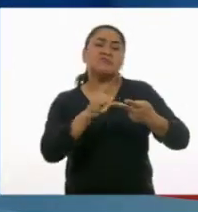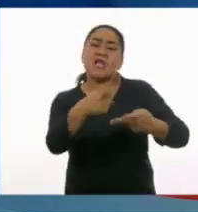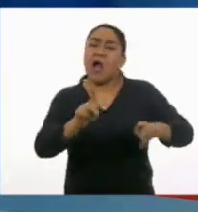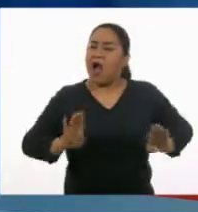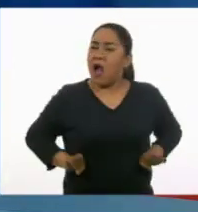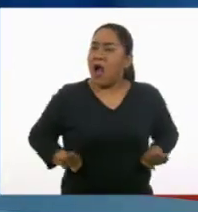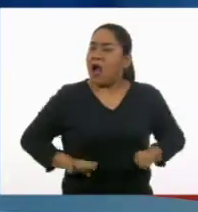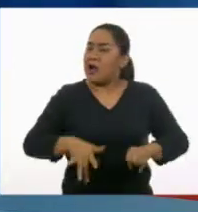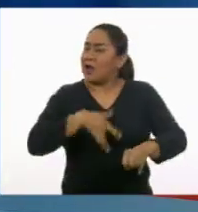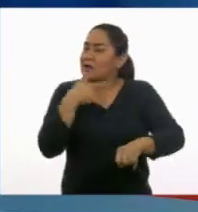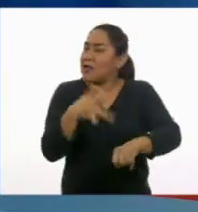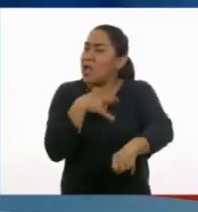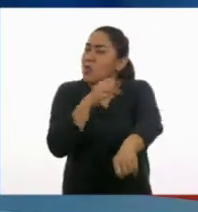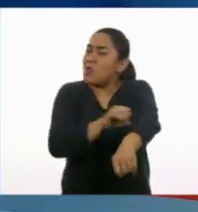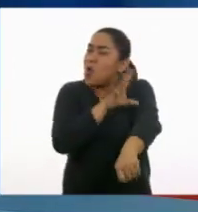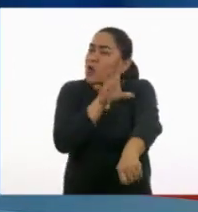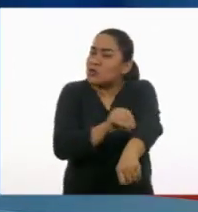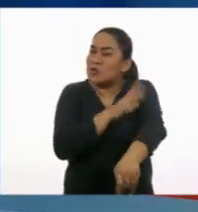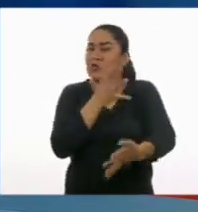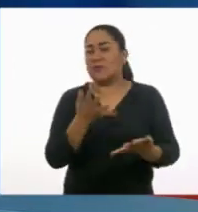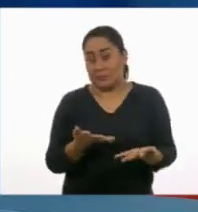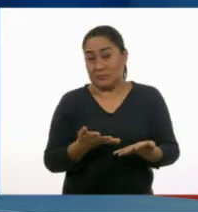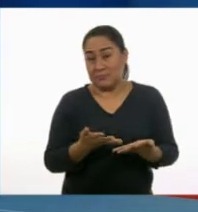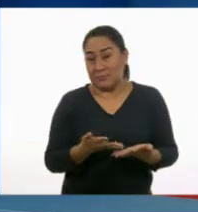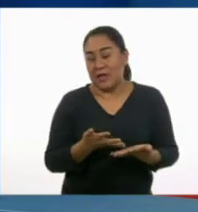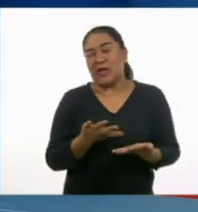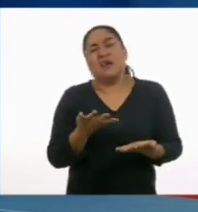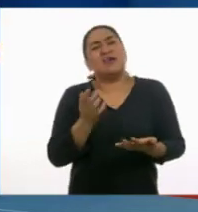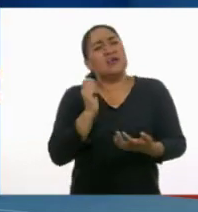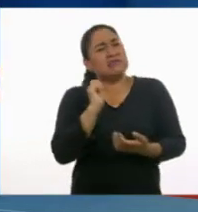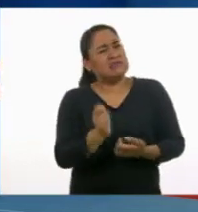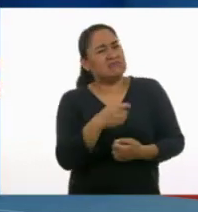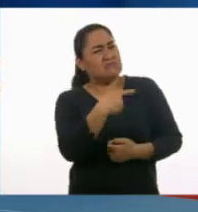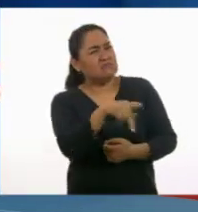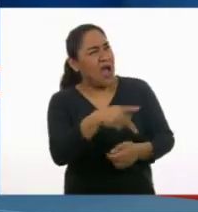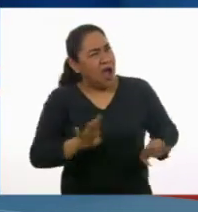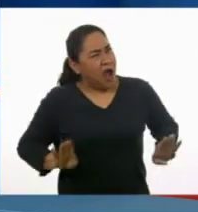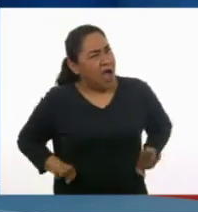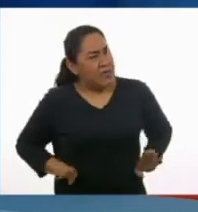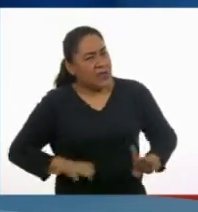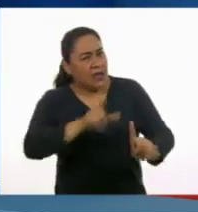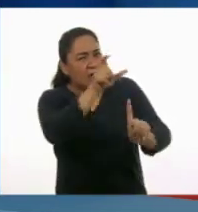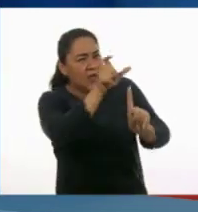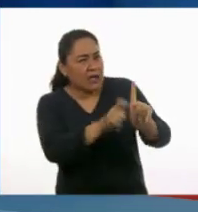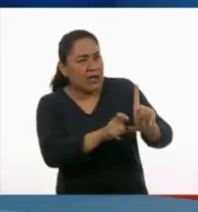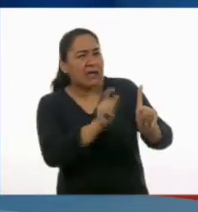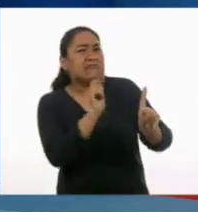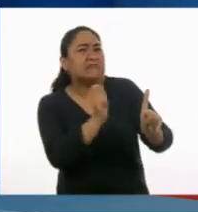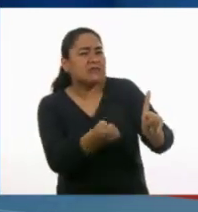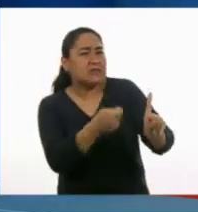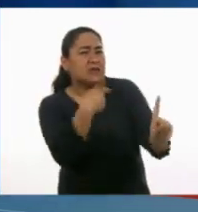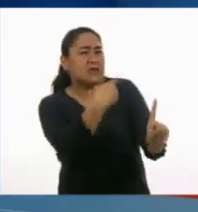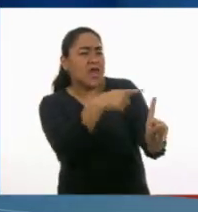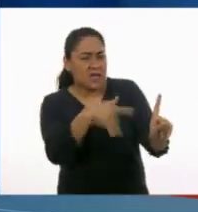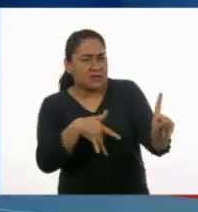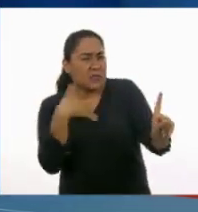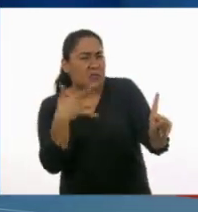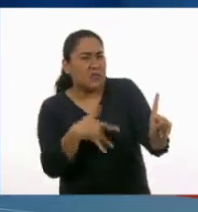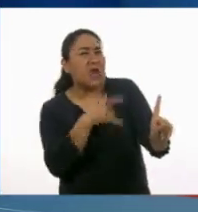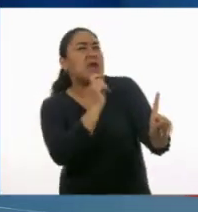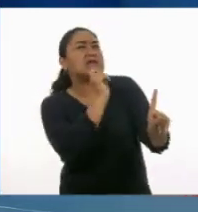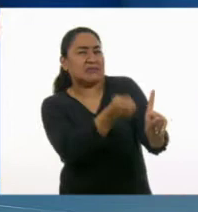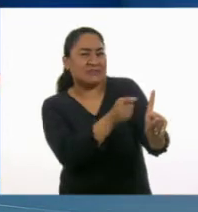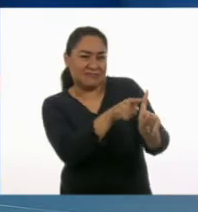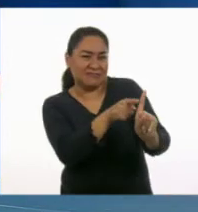emocionales. Y esas responden a la pregunta de qué carácter tiene, ¿sí? ¿Qué sentimientos le atraviesan